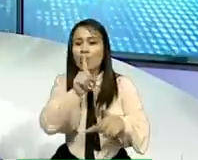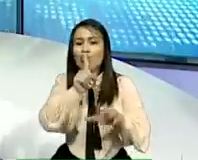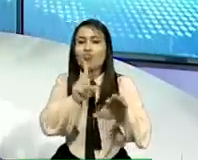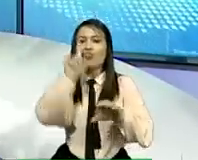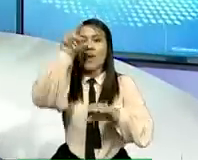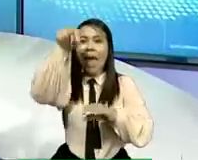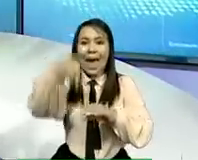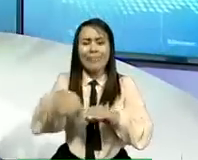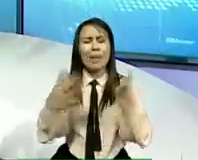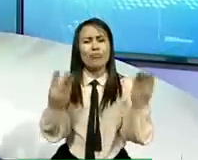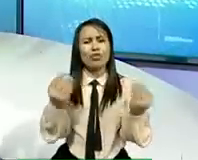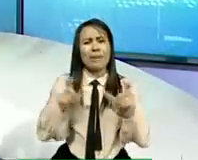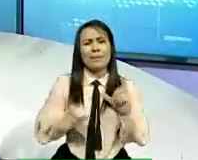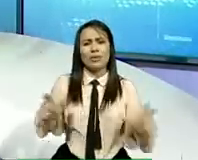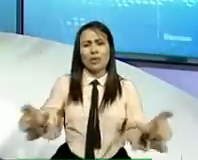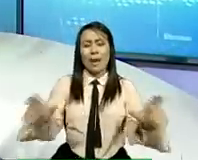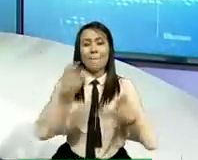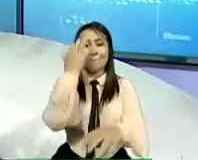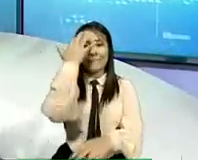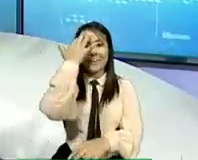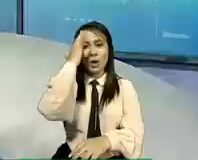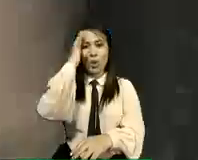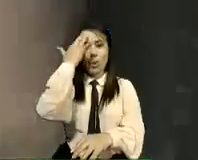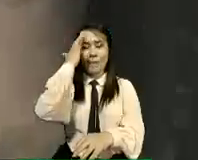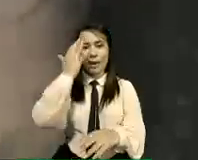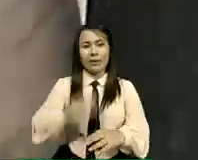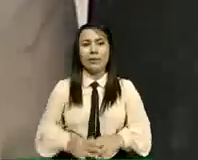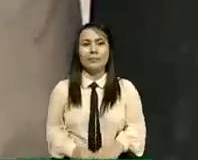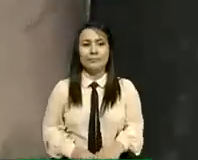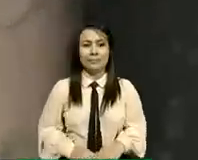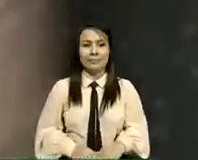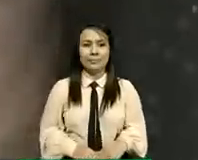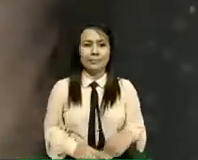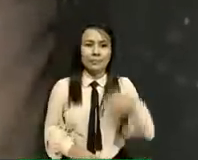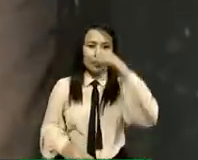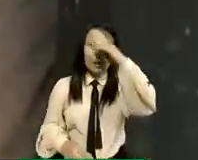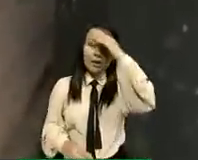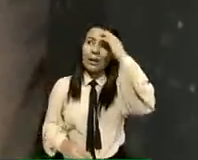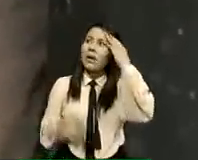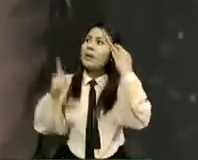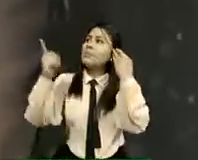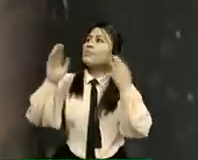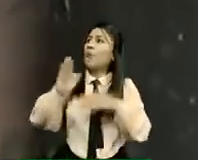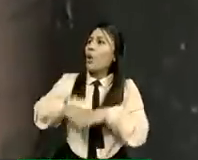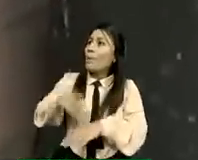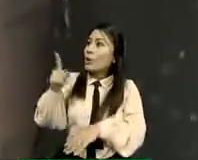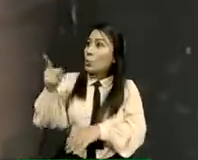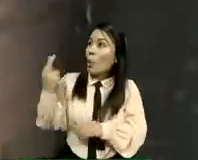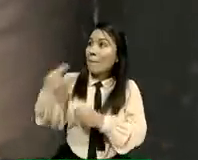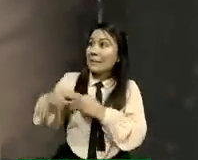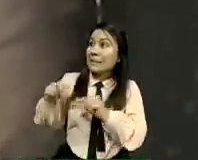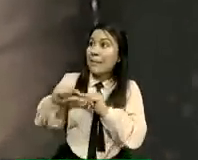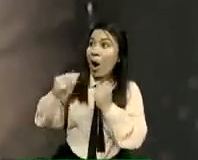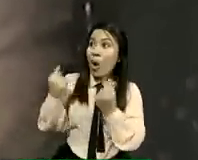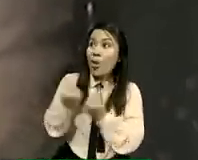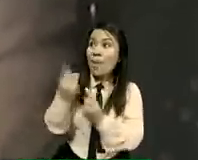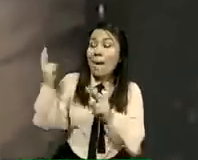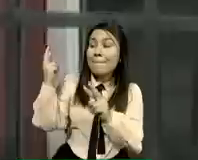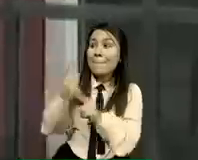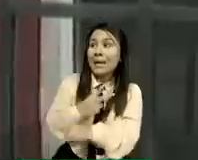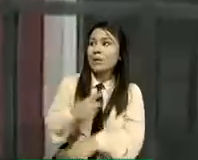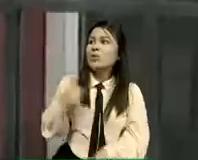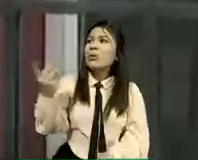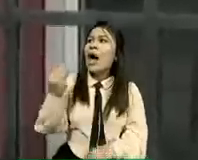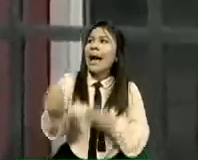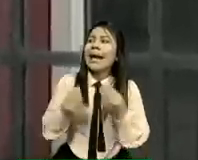está preocupando al sector. Veamos. Lo retuvieron y lo acusaron de formar parte de una agrupación de ciudadanos que se dedican